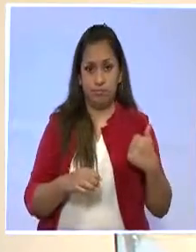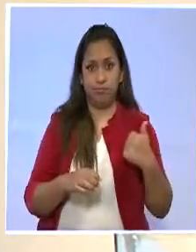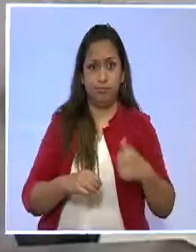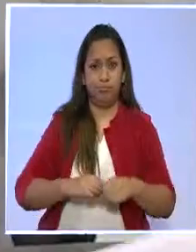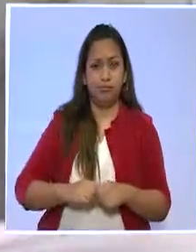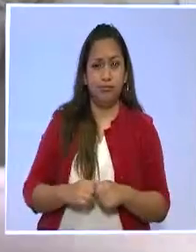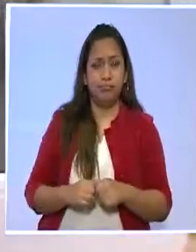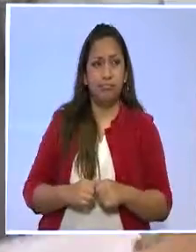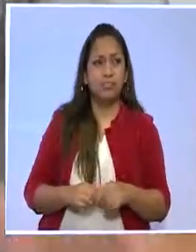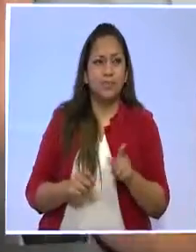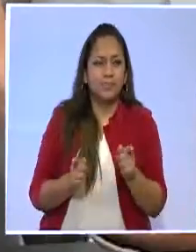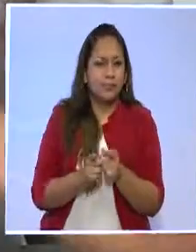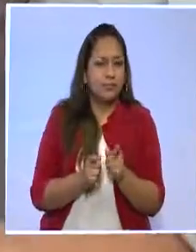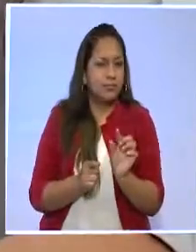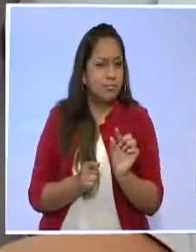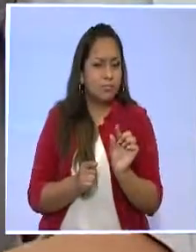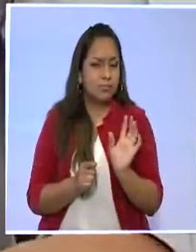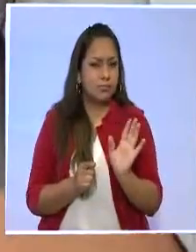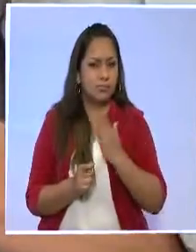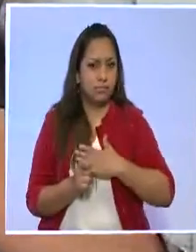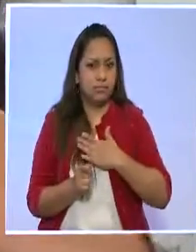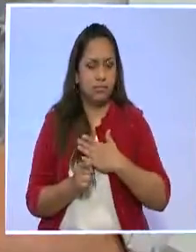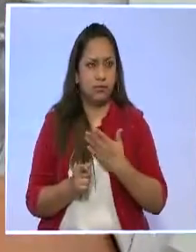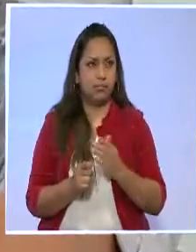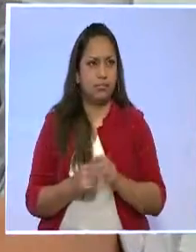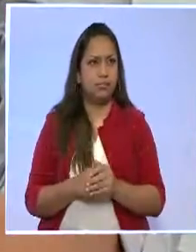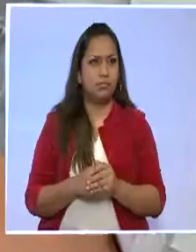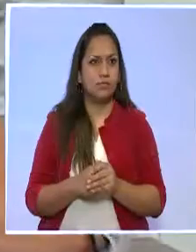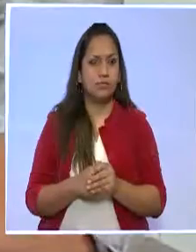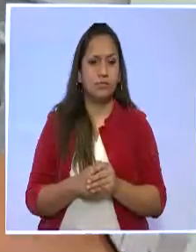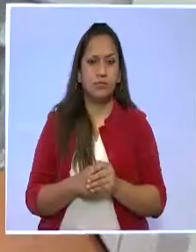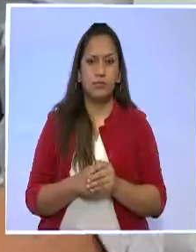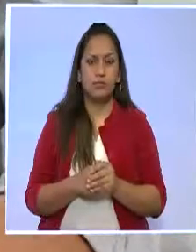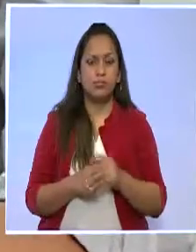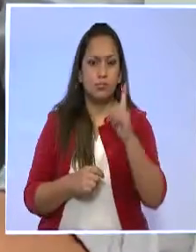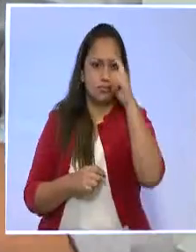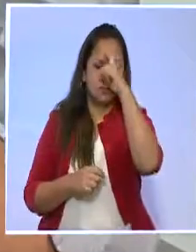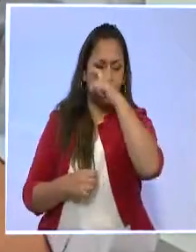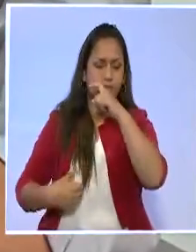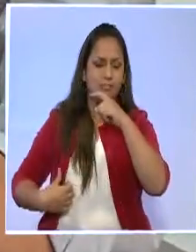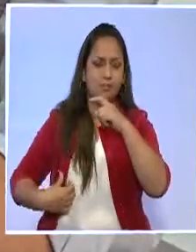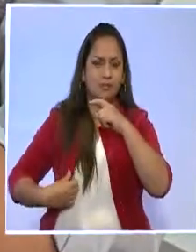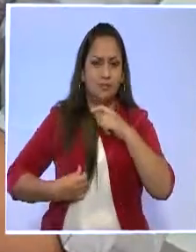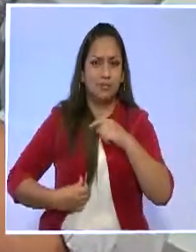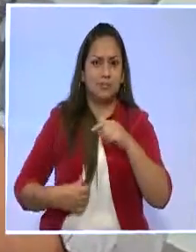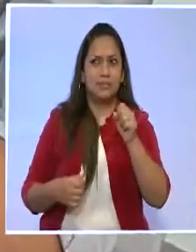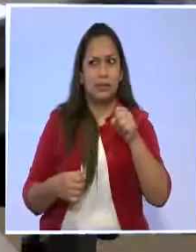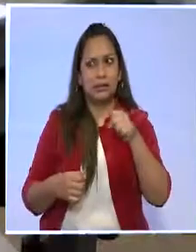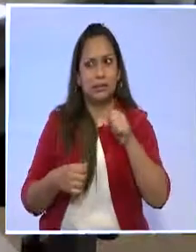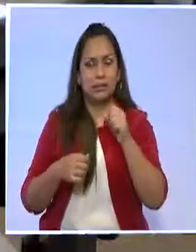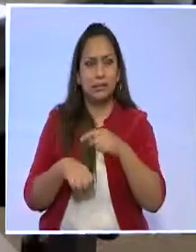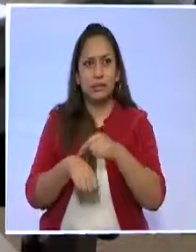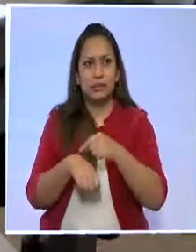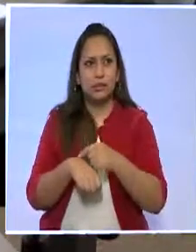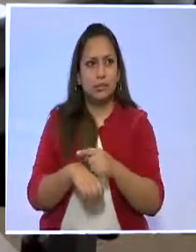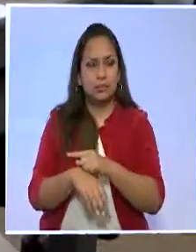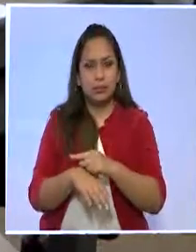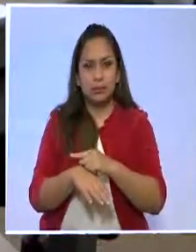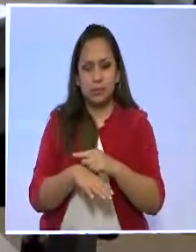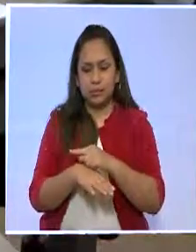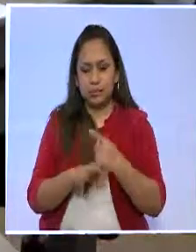ya presidenta algo pequeñito nada más como concepto porque es ciertamente difícil en pocos minutos explicar cada cosa porque son